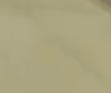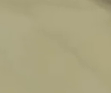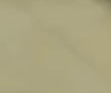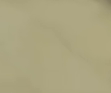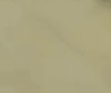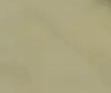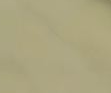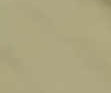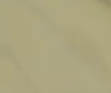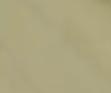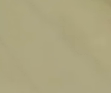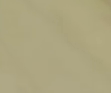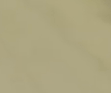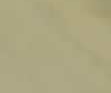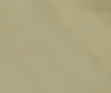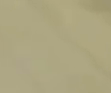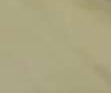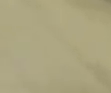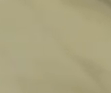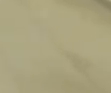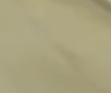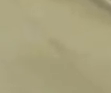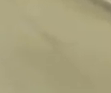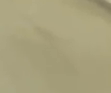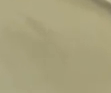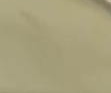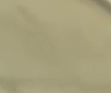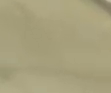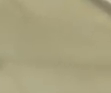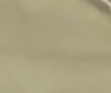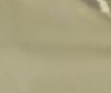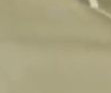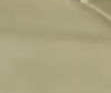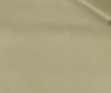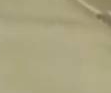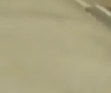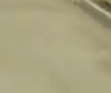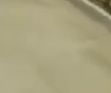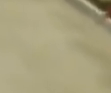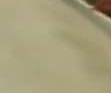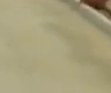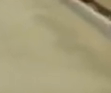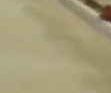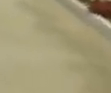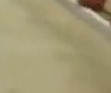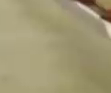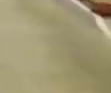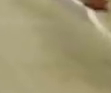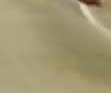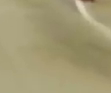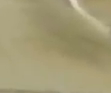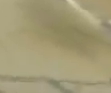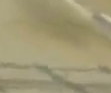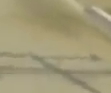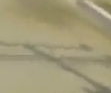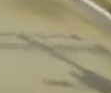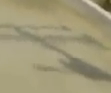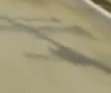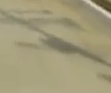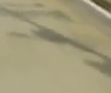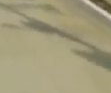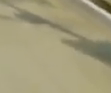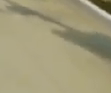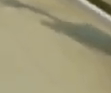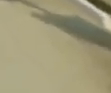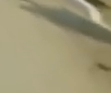de la Navidad. Y aquí llegamos a esta vivienda. Buenas noches, permiso. Aquí estamos con